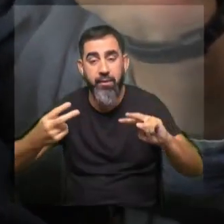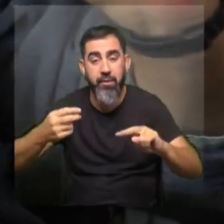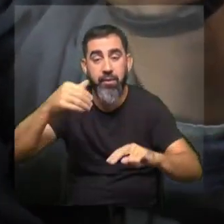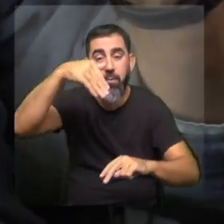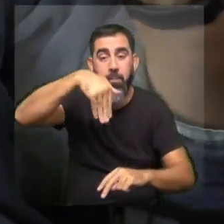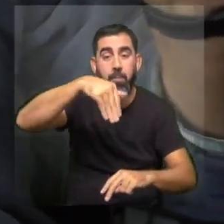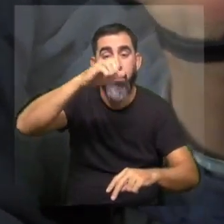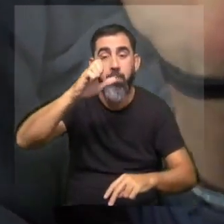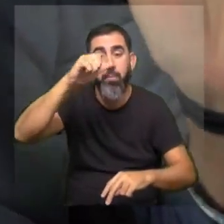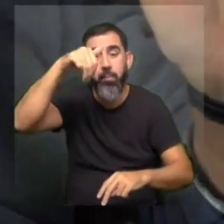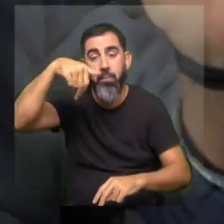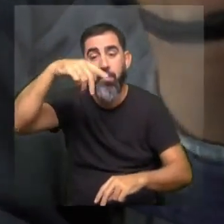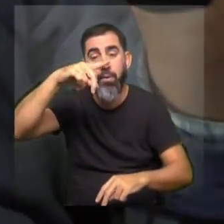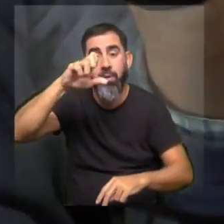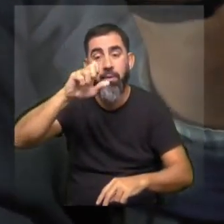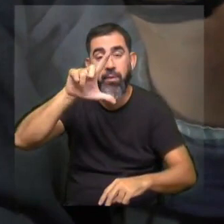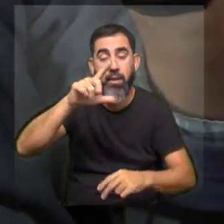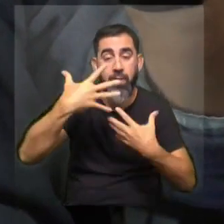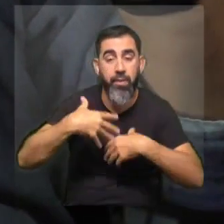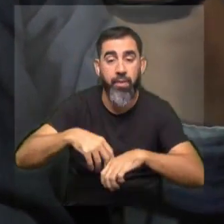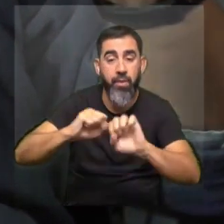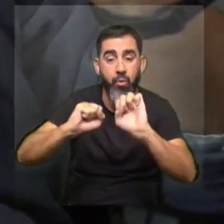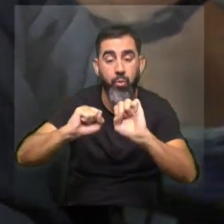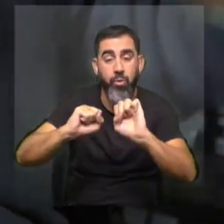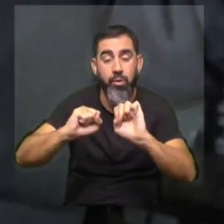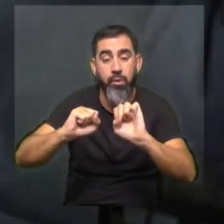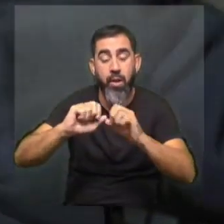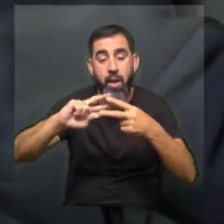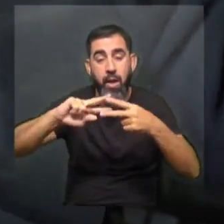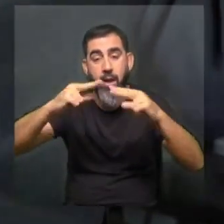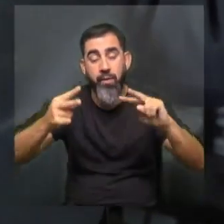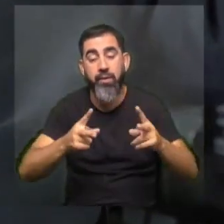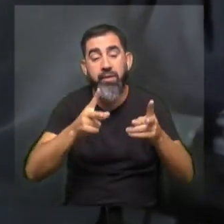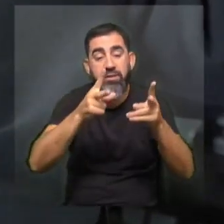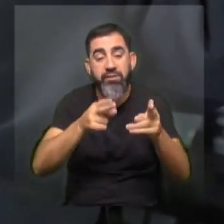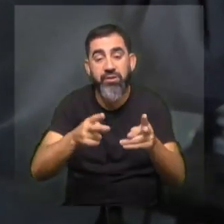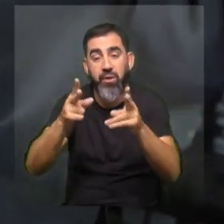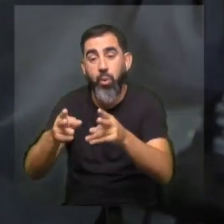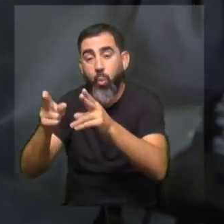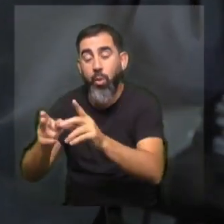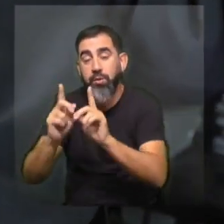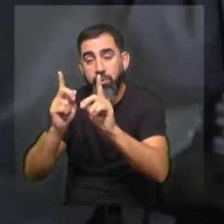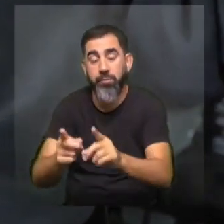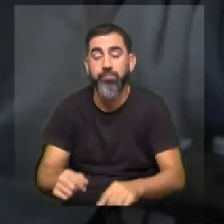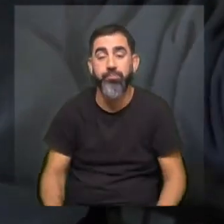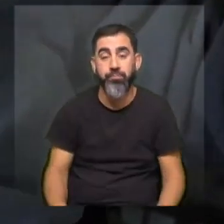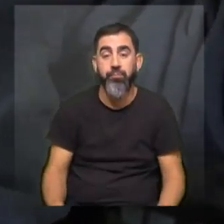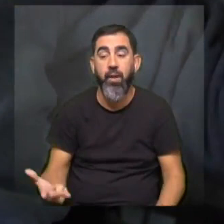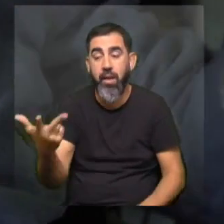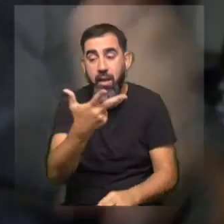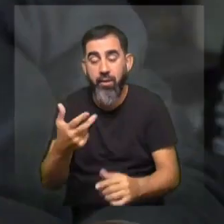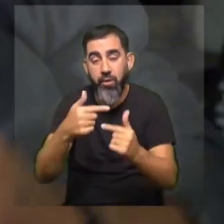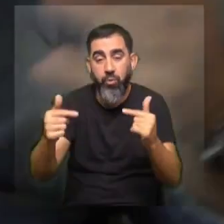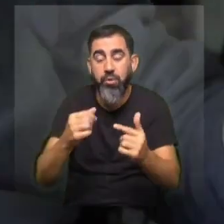un lado, descubrir la estructura del ADN y el secuenciado del genoma humano. Eso para